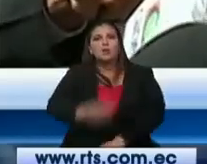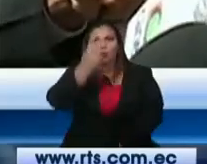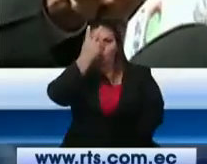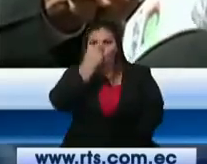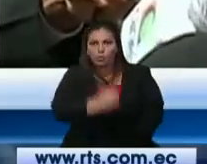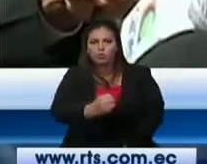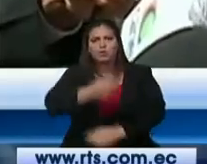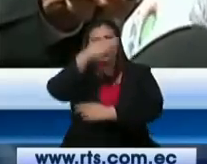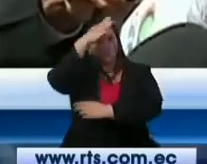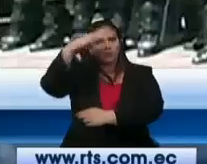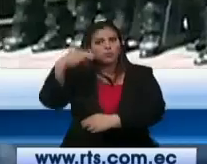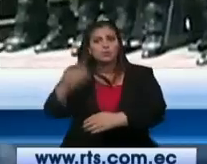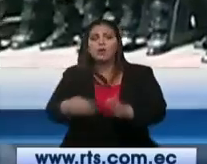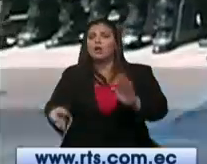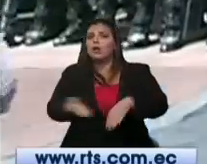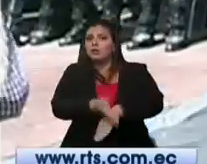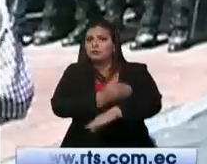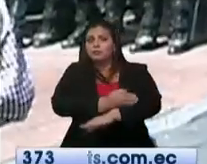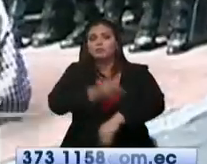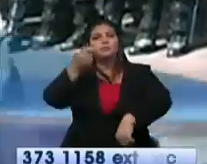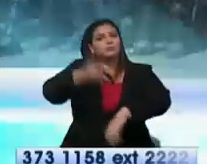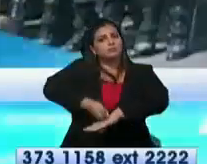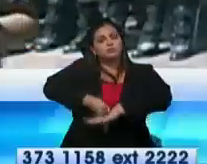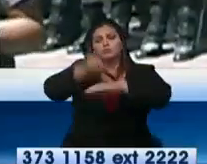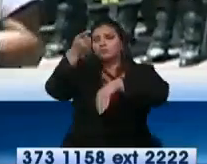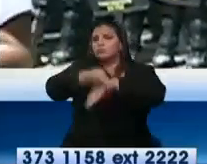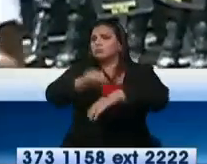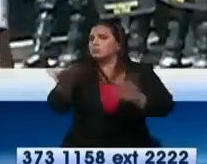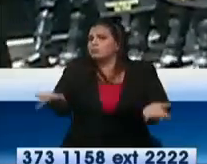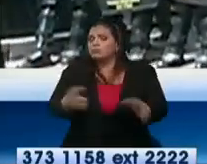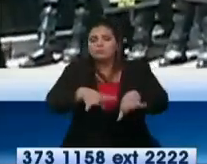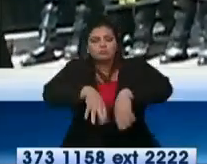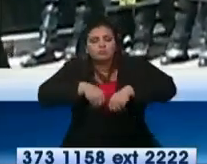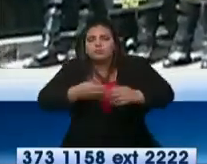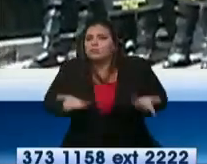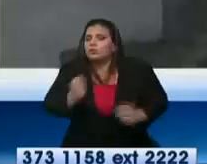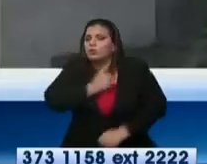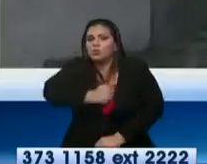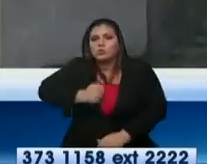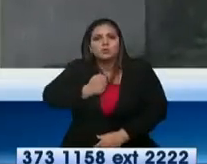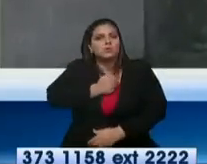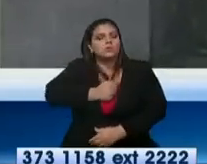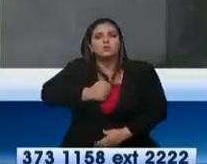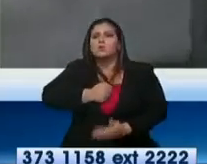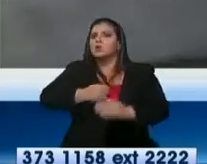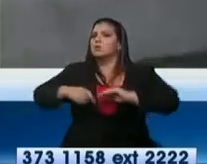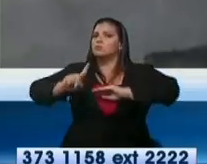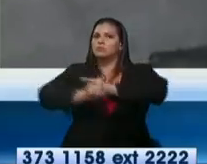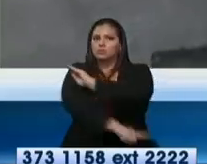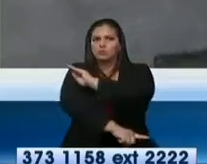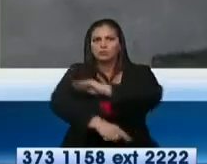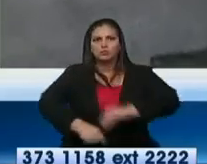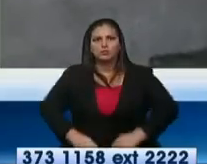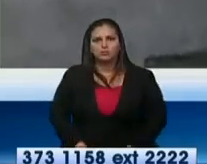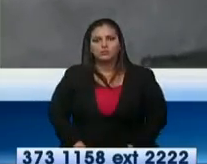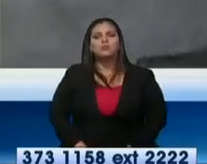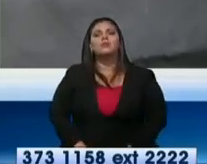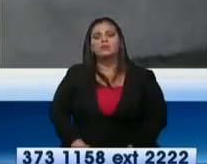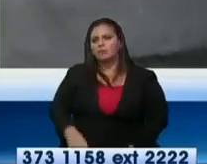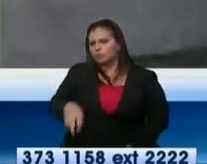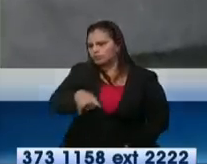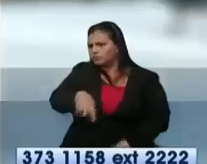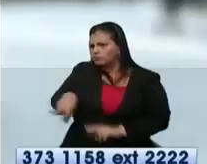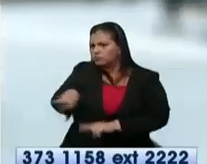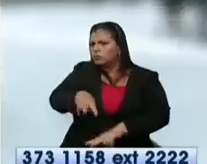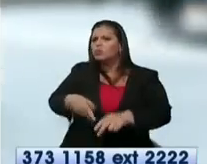operan por fuera de la norma. Esto mientras buscan alternativas para su reubicación, para que dicha actividad pueda realizarse de forma